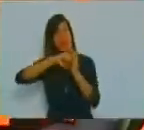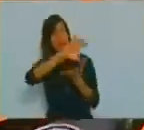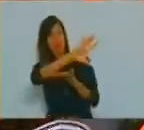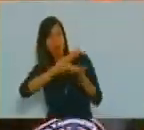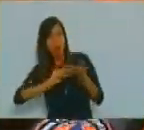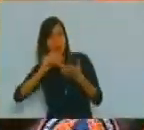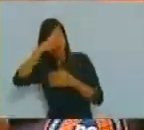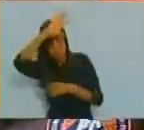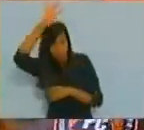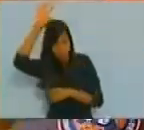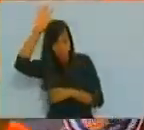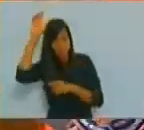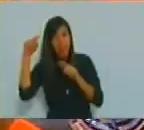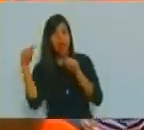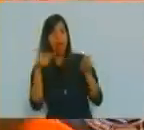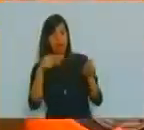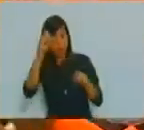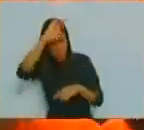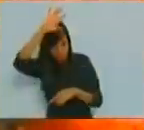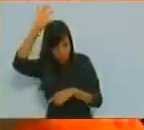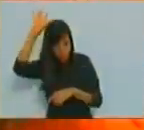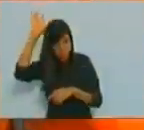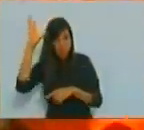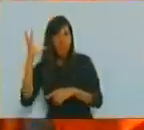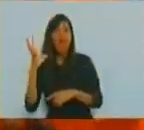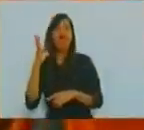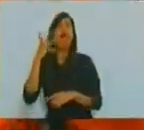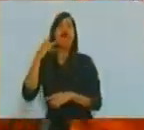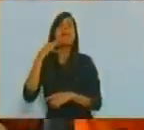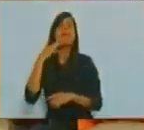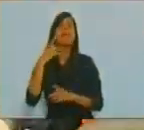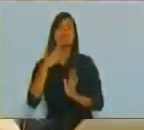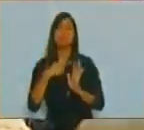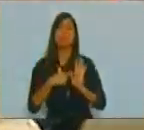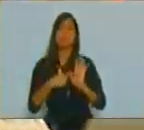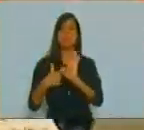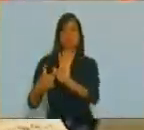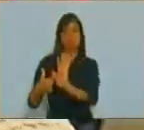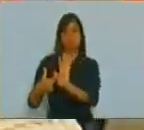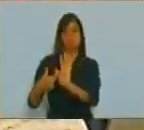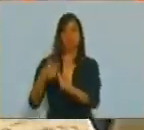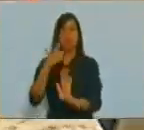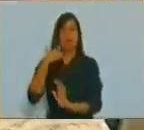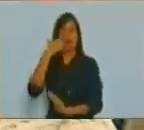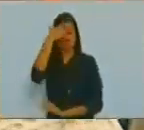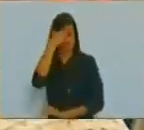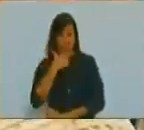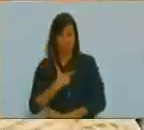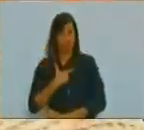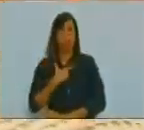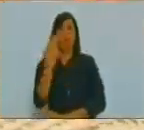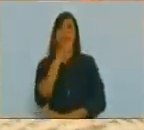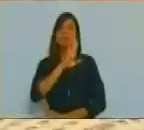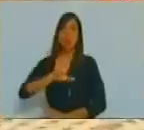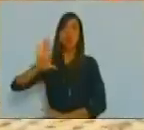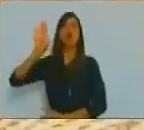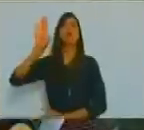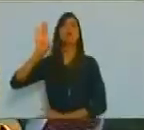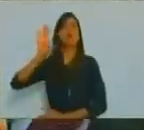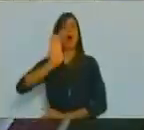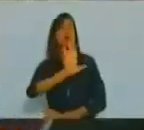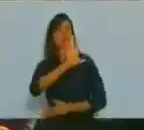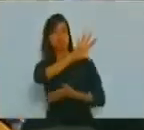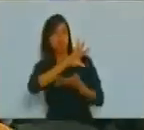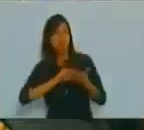robert es ejemplo de lo que debe ser un joven venezolano comprometido con el futuro